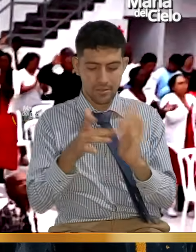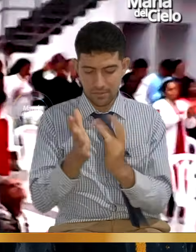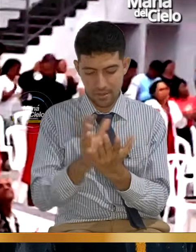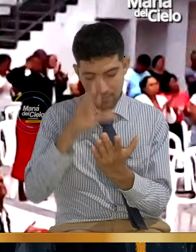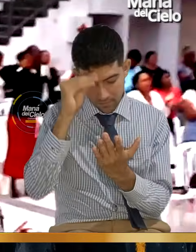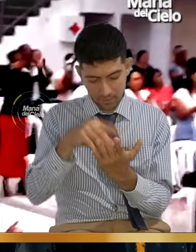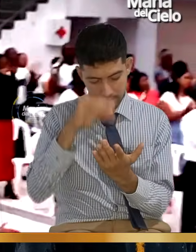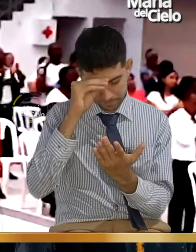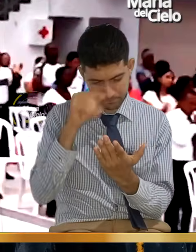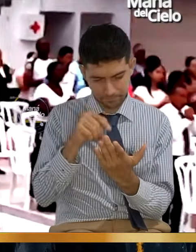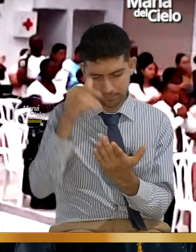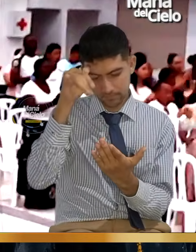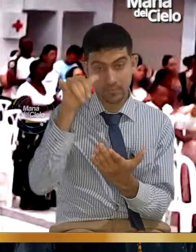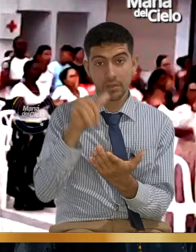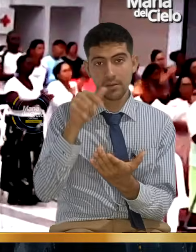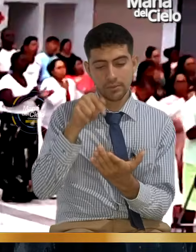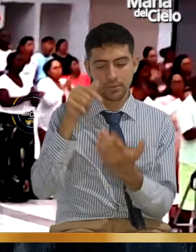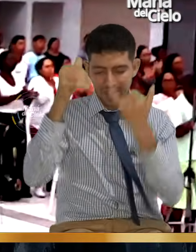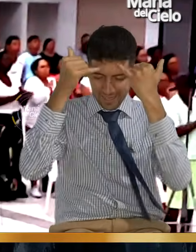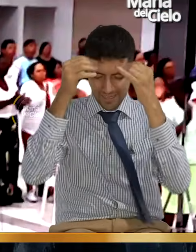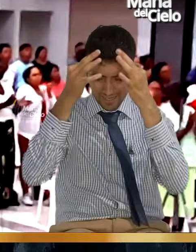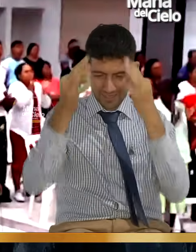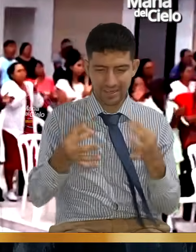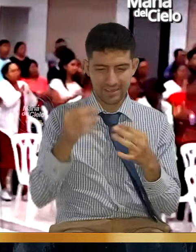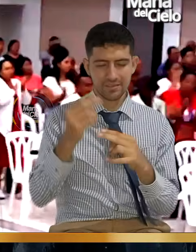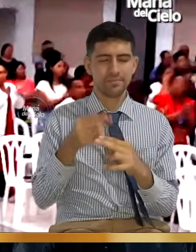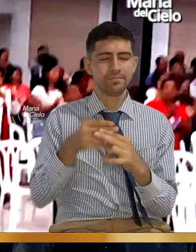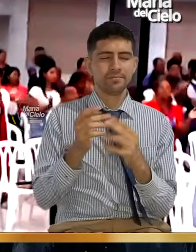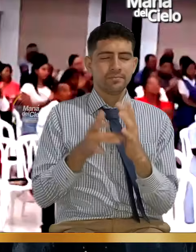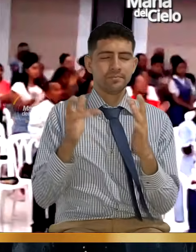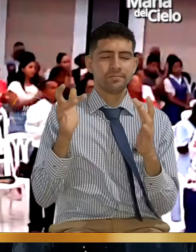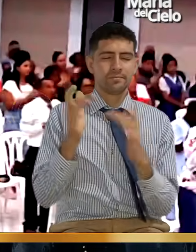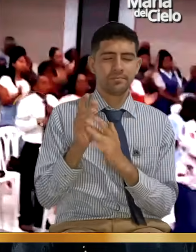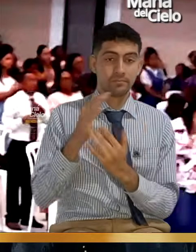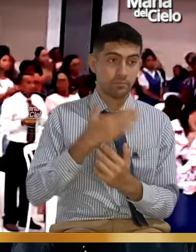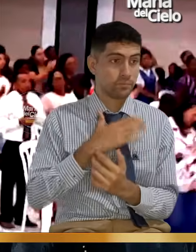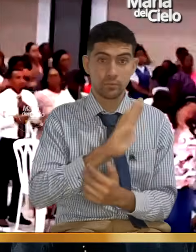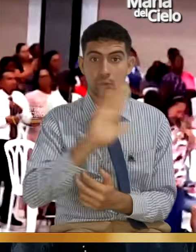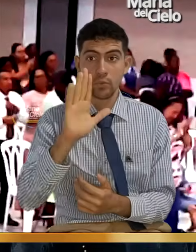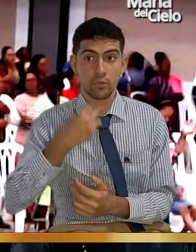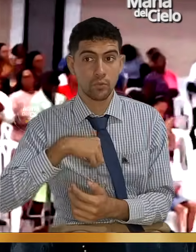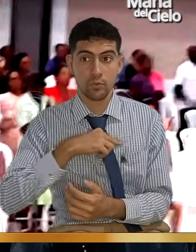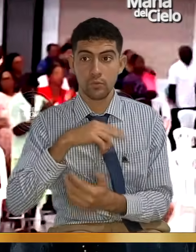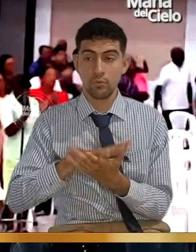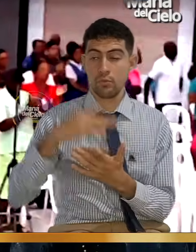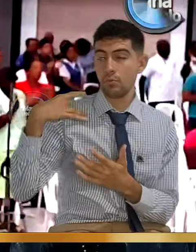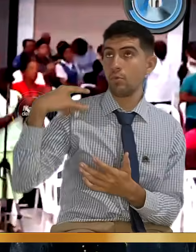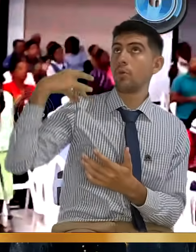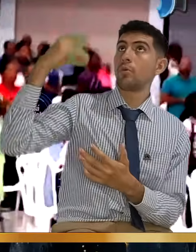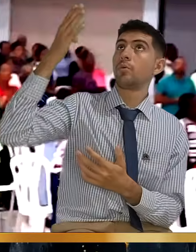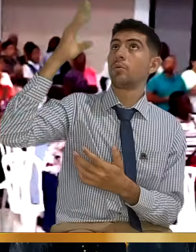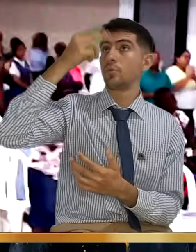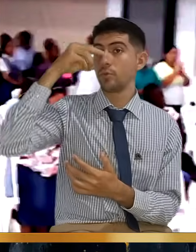Dios para que anunciemos las virtudes de aquel que nos llamó de las tinieblas a